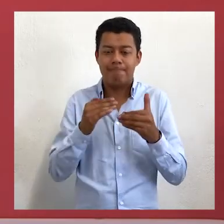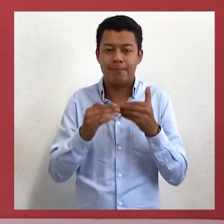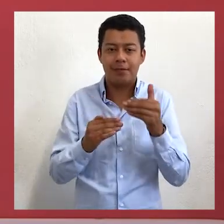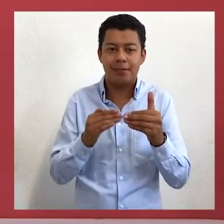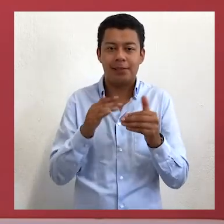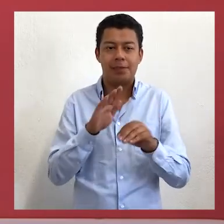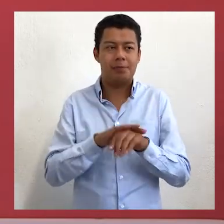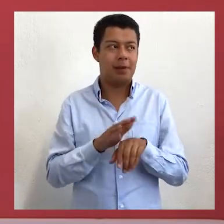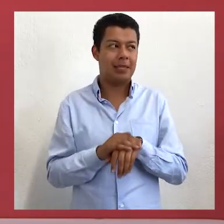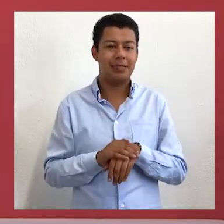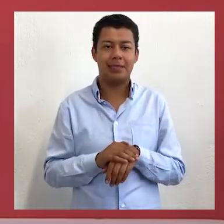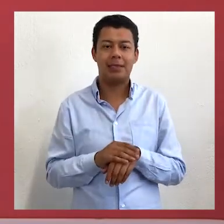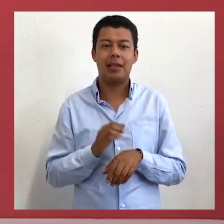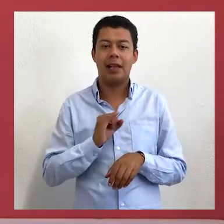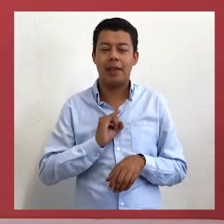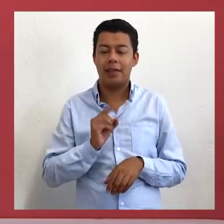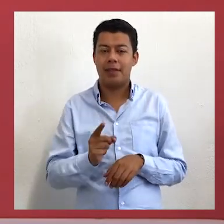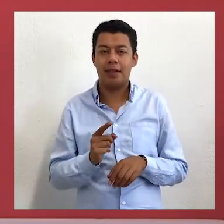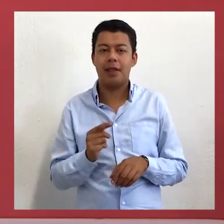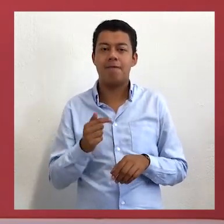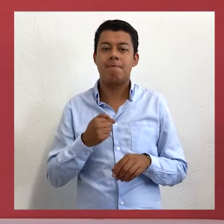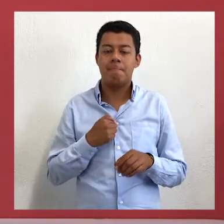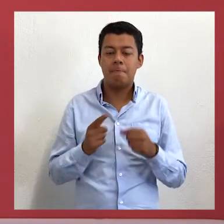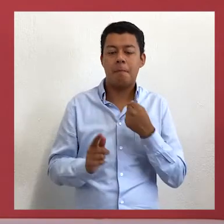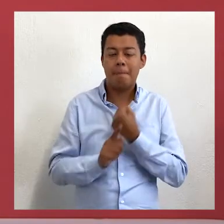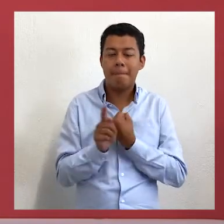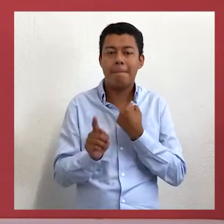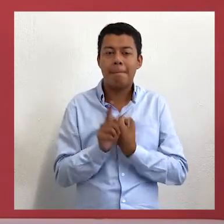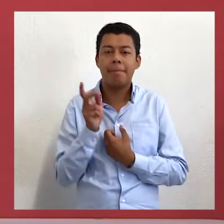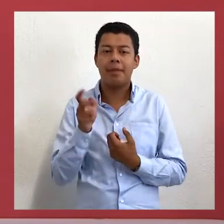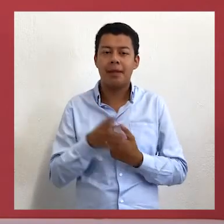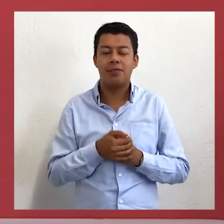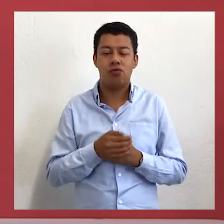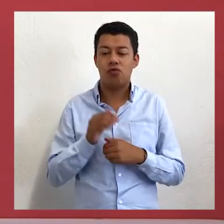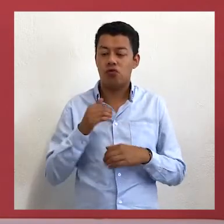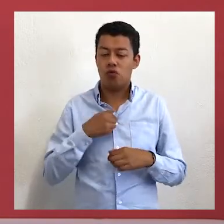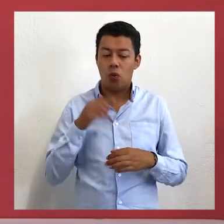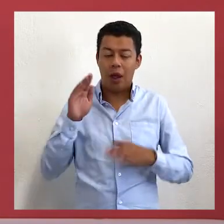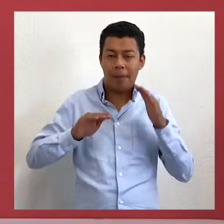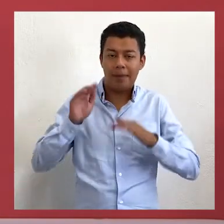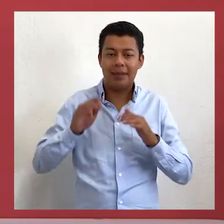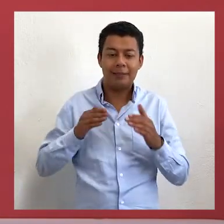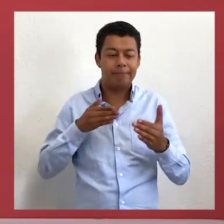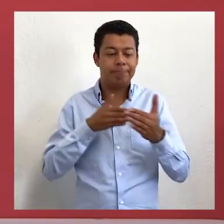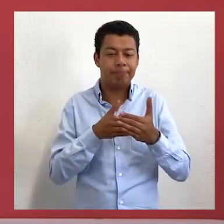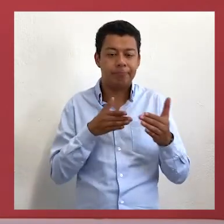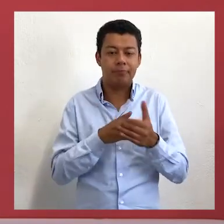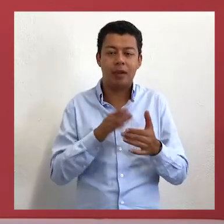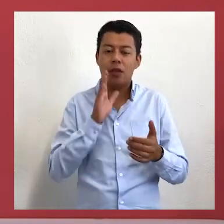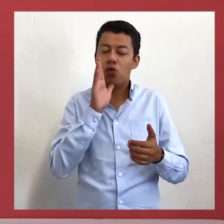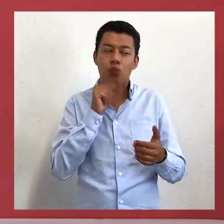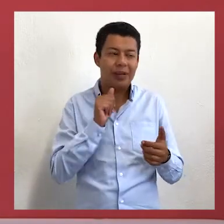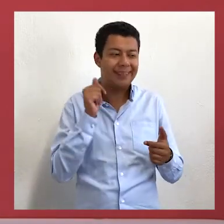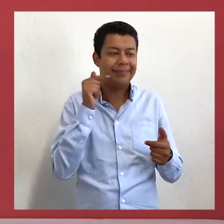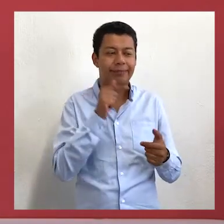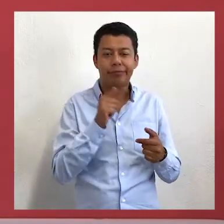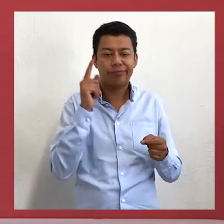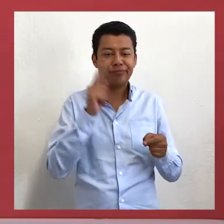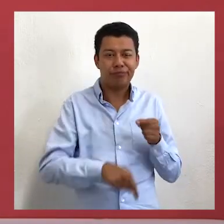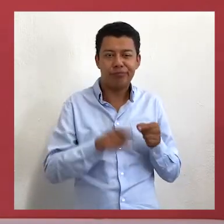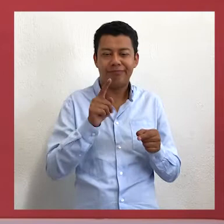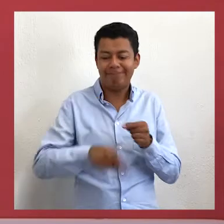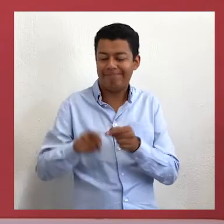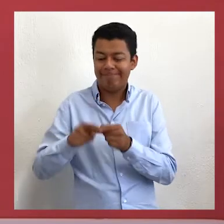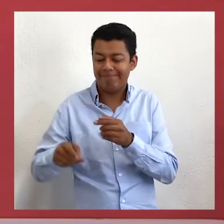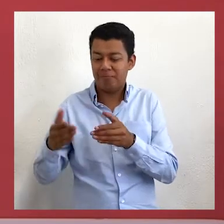crecimiento de identidad, pues no se logró de la mejor manera, ¿no? Me limitaron, me dijeron, así no se hace, tú no puedes,